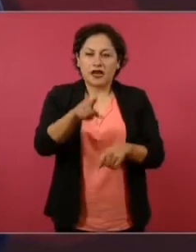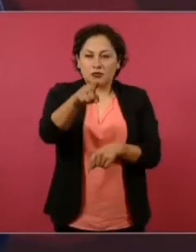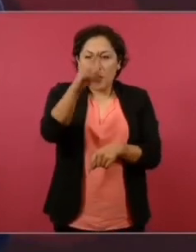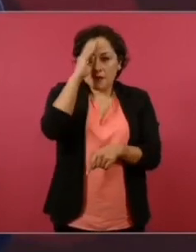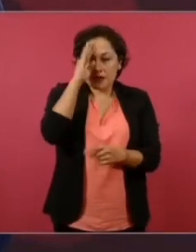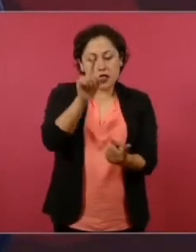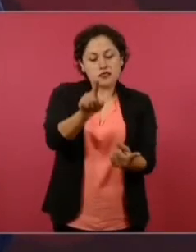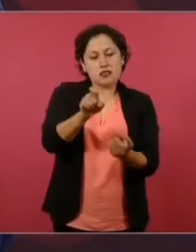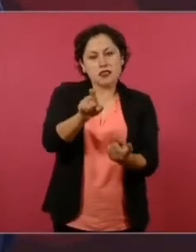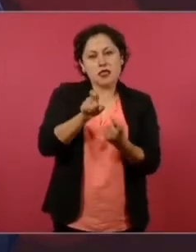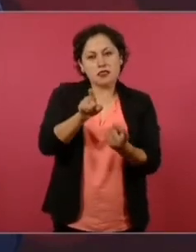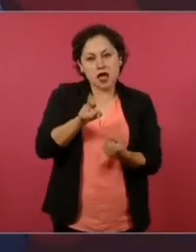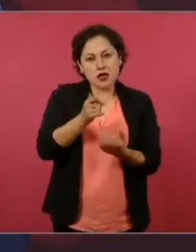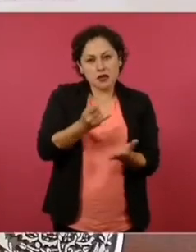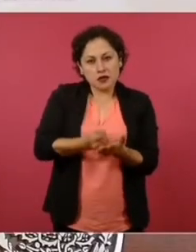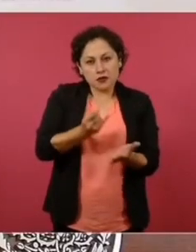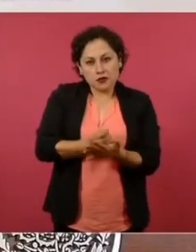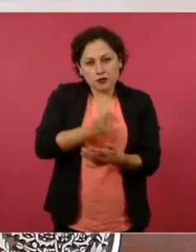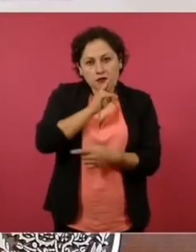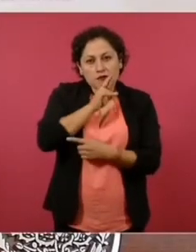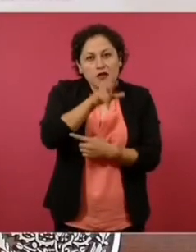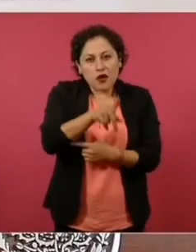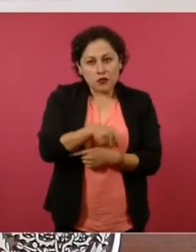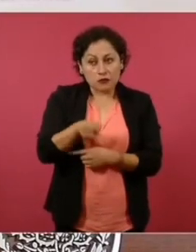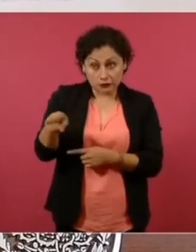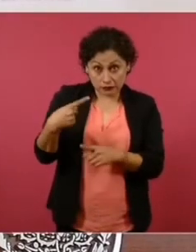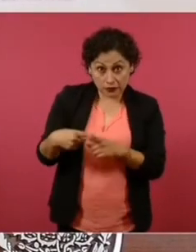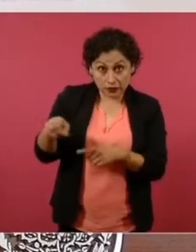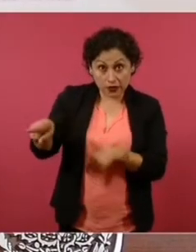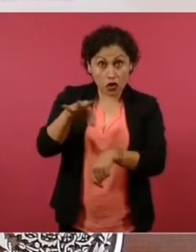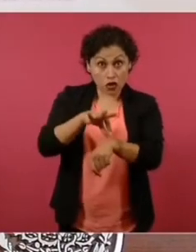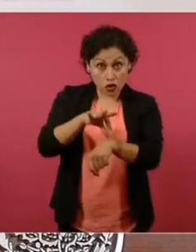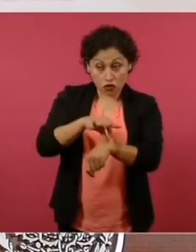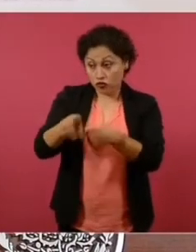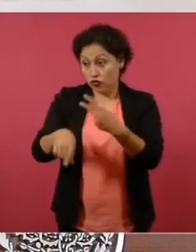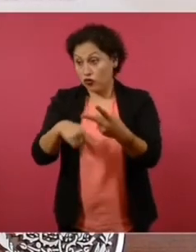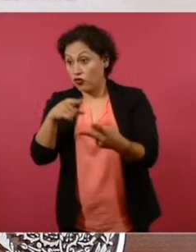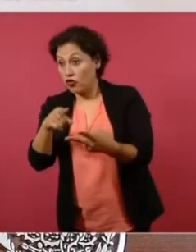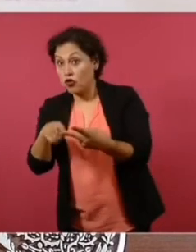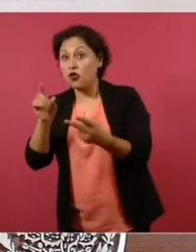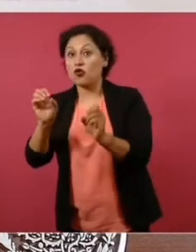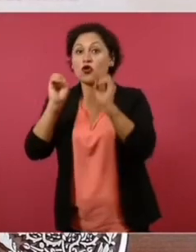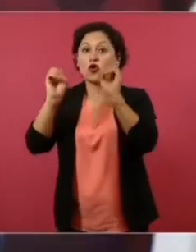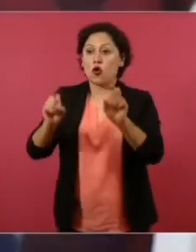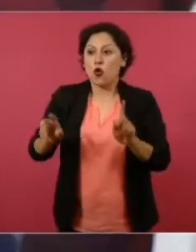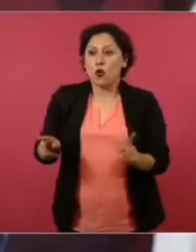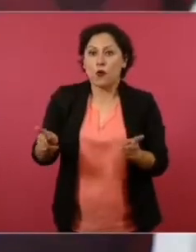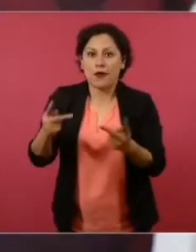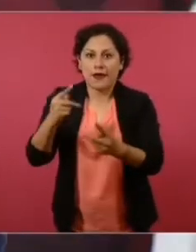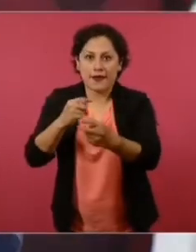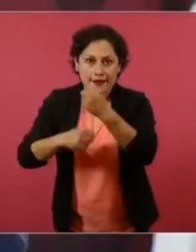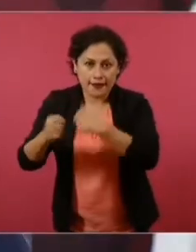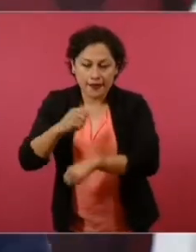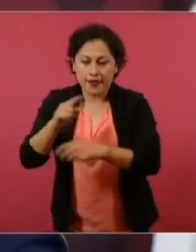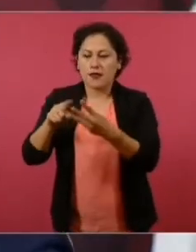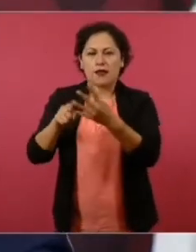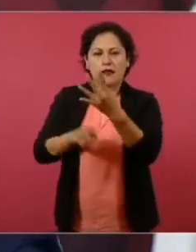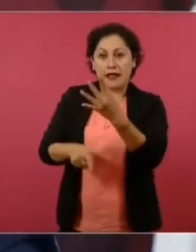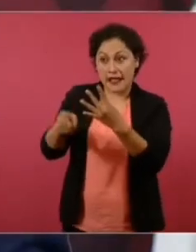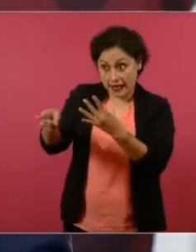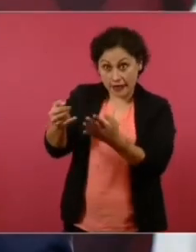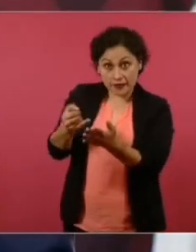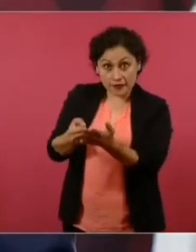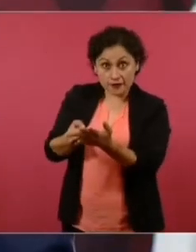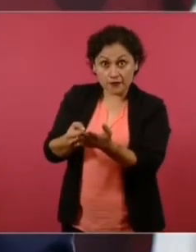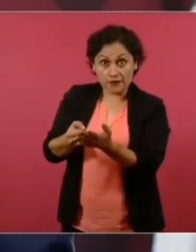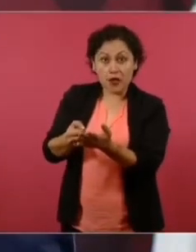obrero que sí pagan impuestos. Además, su contribución, como son pocos los ingresos, es